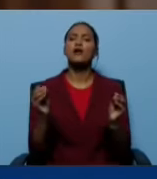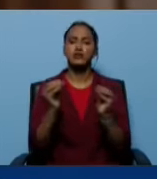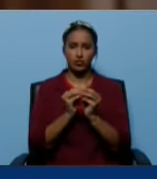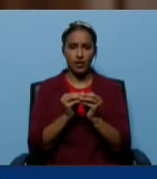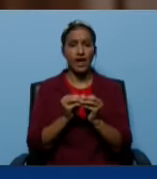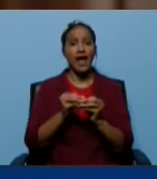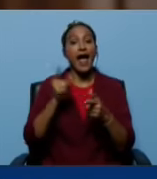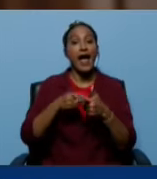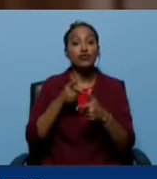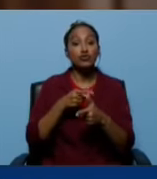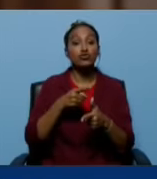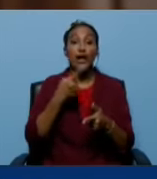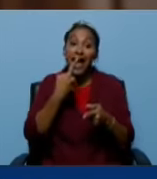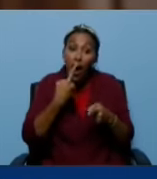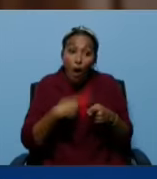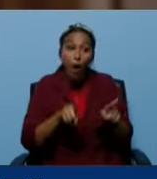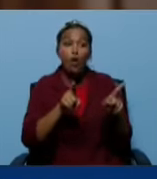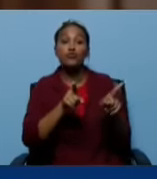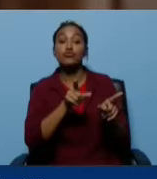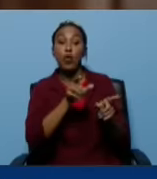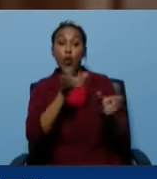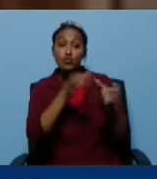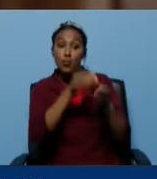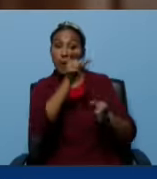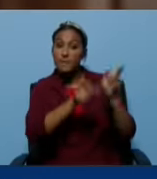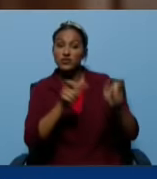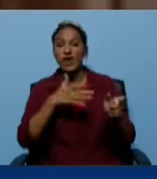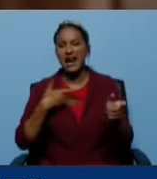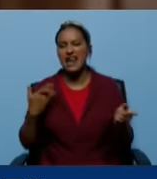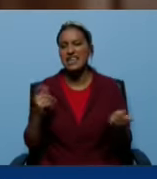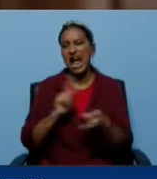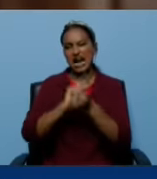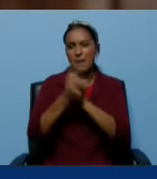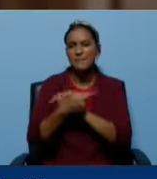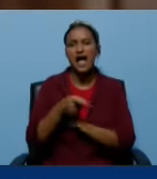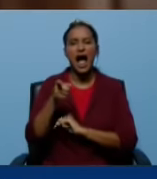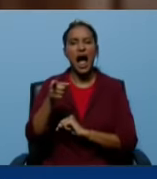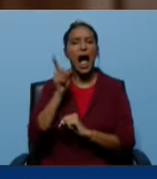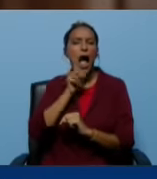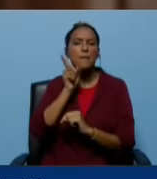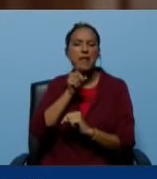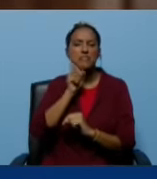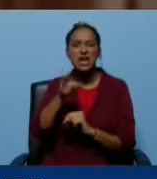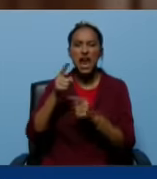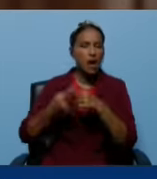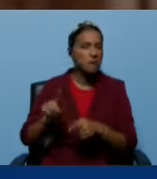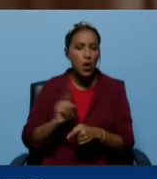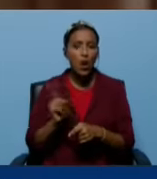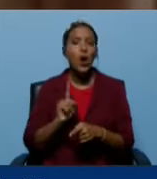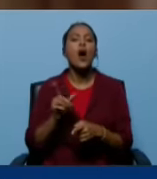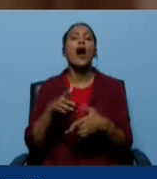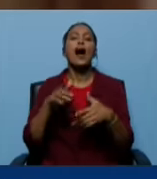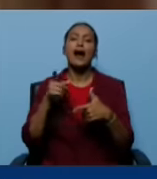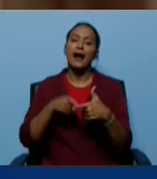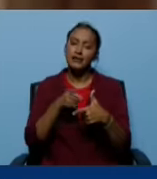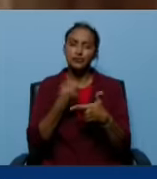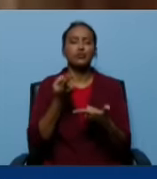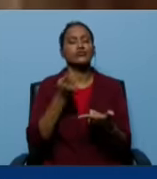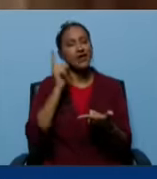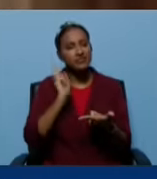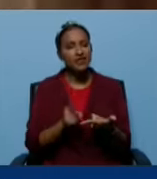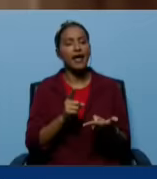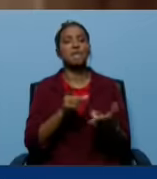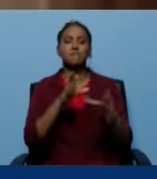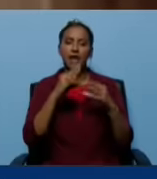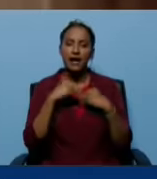el destino del país por vías materiales entren en razón y simplemente se acojan al resultado y vivan la vida política que tienen que vivir en